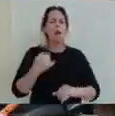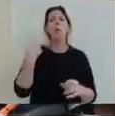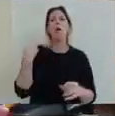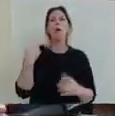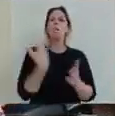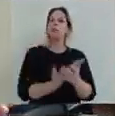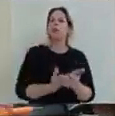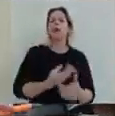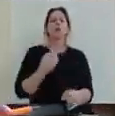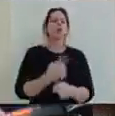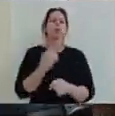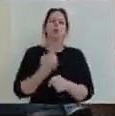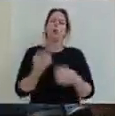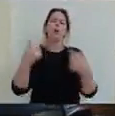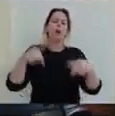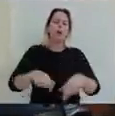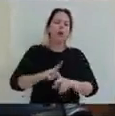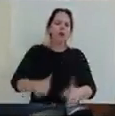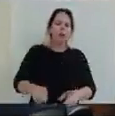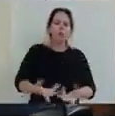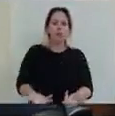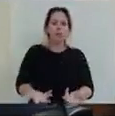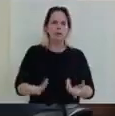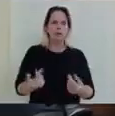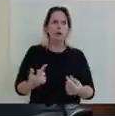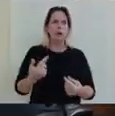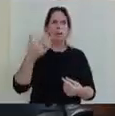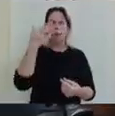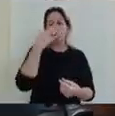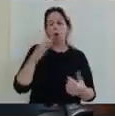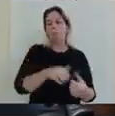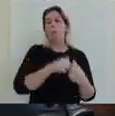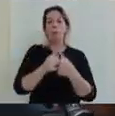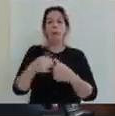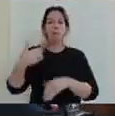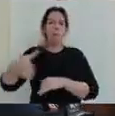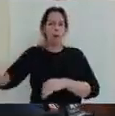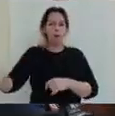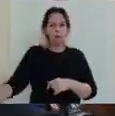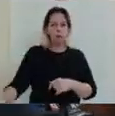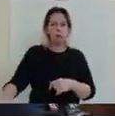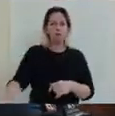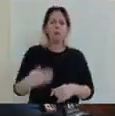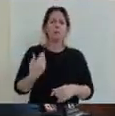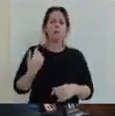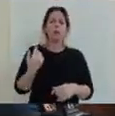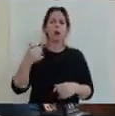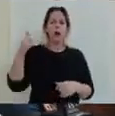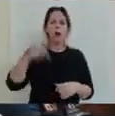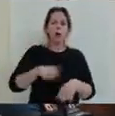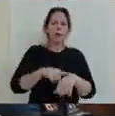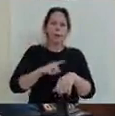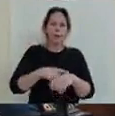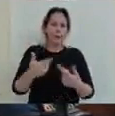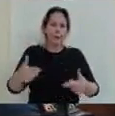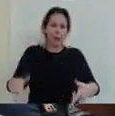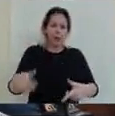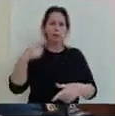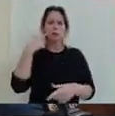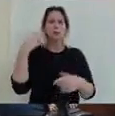acompañaremos, pero en un momento más adelante, cuando el tiempo realmente sea considerable. Acá nadie tiene nada